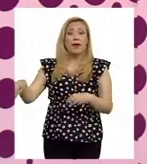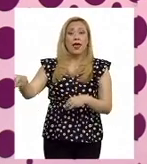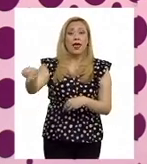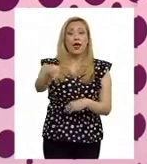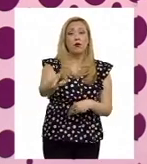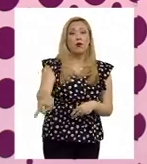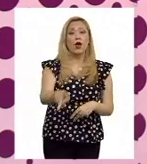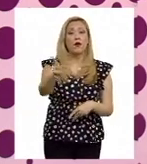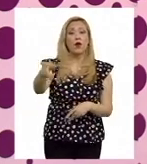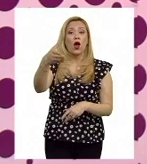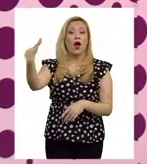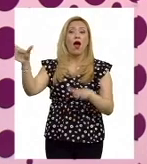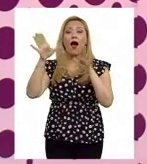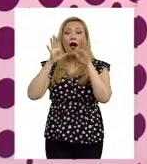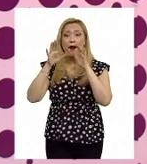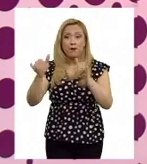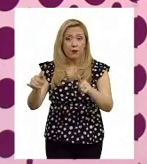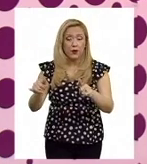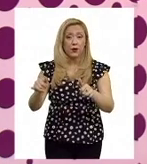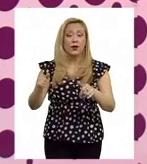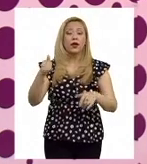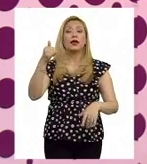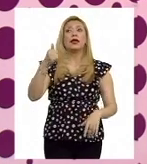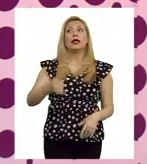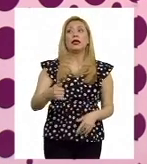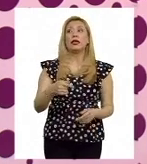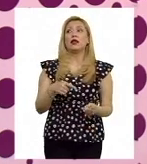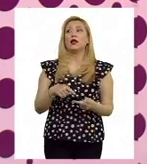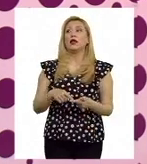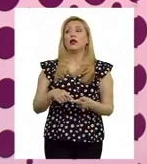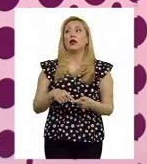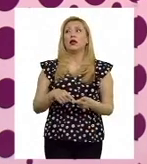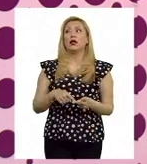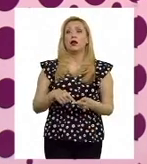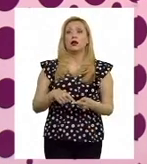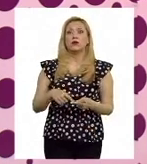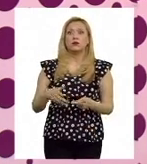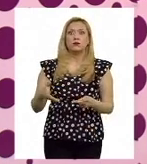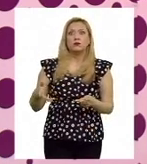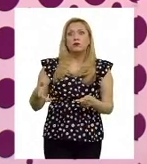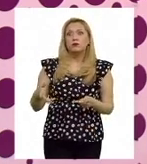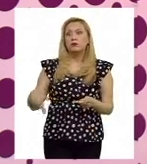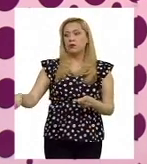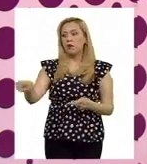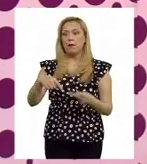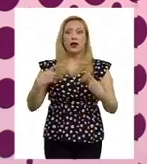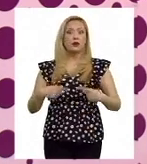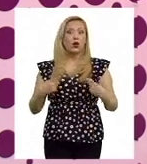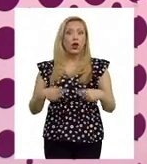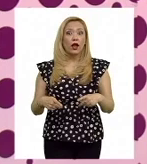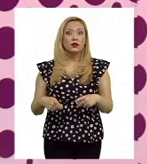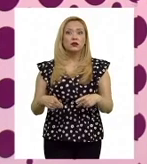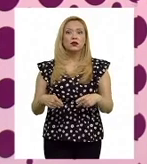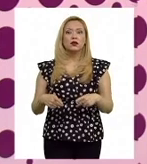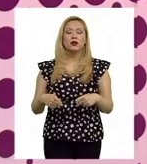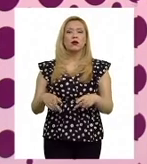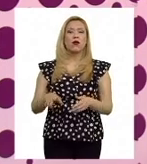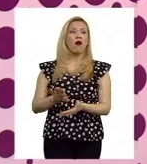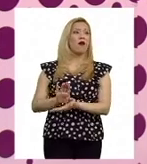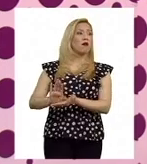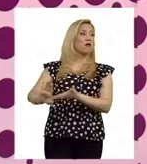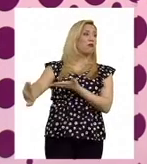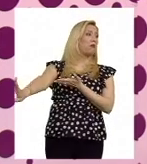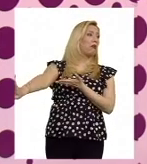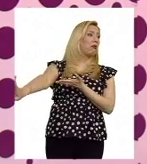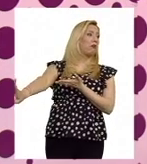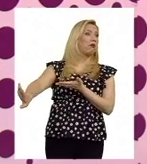Si a esto le sumamos que estas poblaciones han sido excluidas debido a